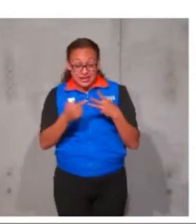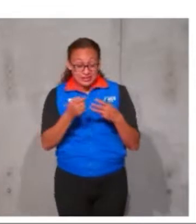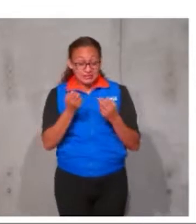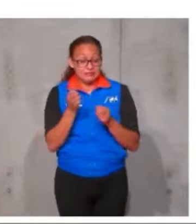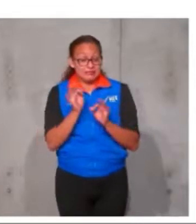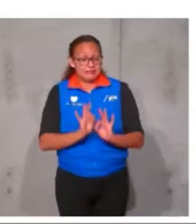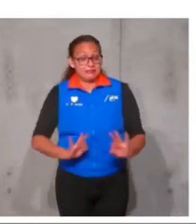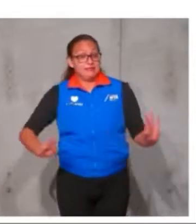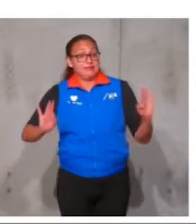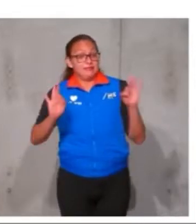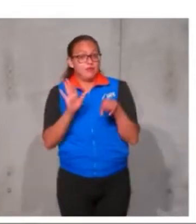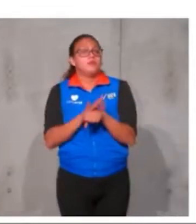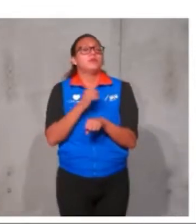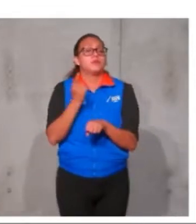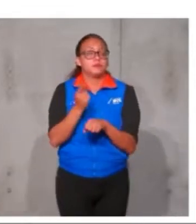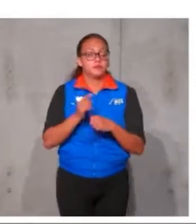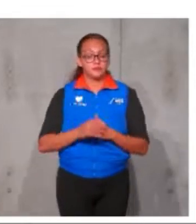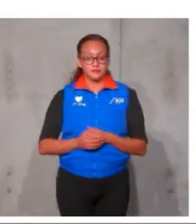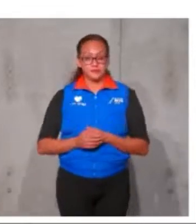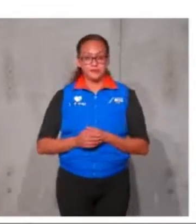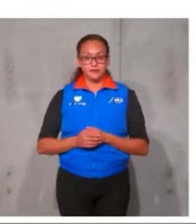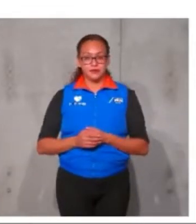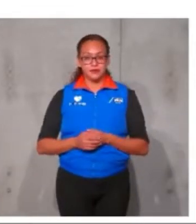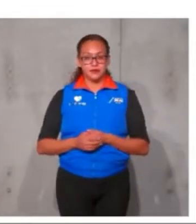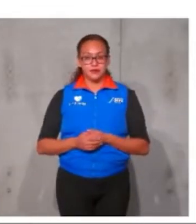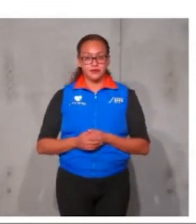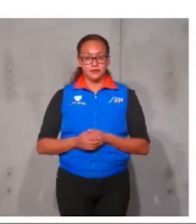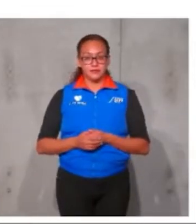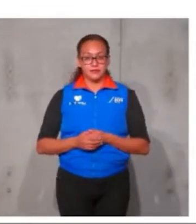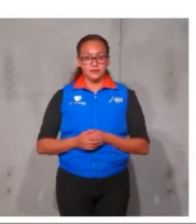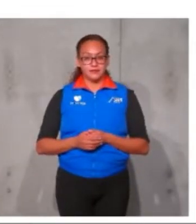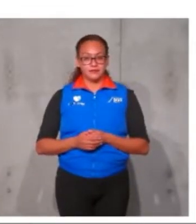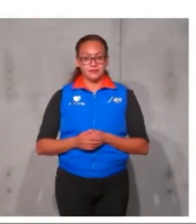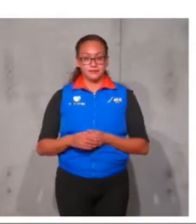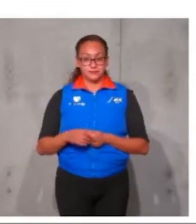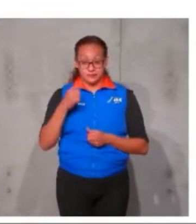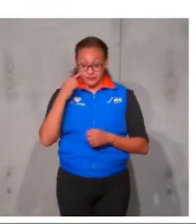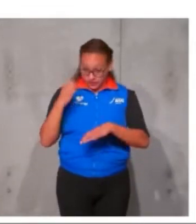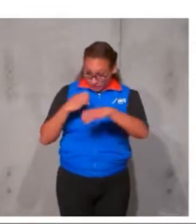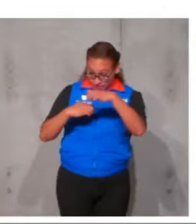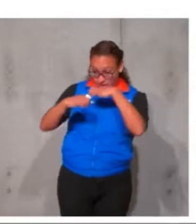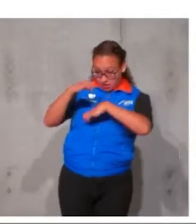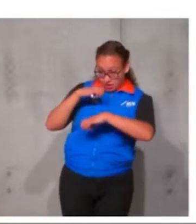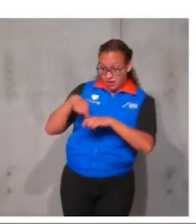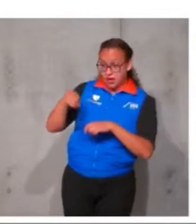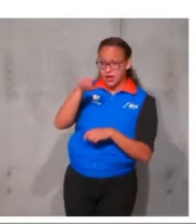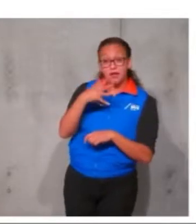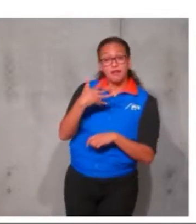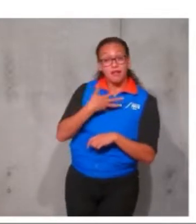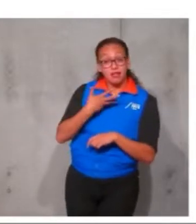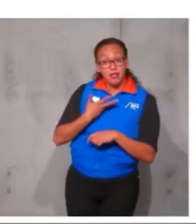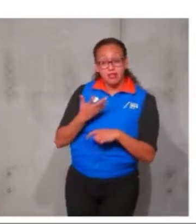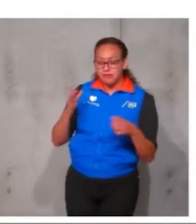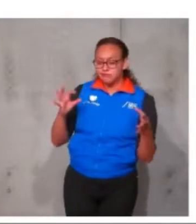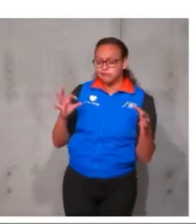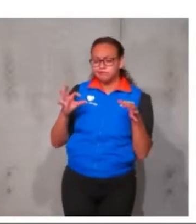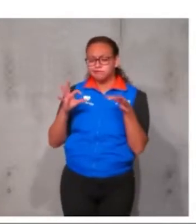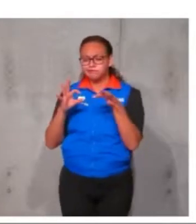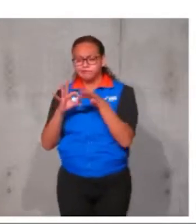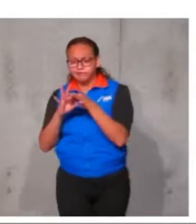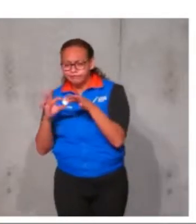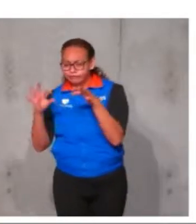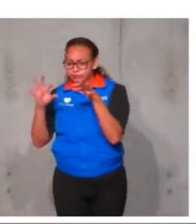Estos temas son los que resultan importantes para la empresa, pero que tienen también